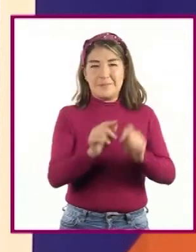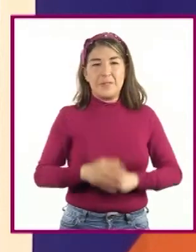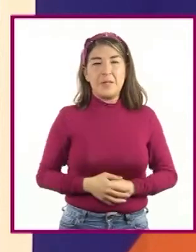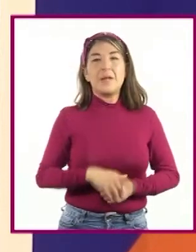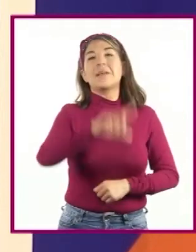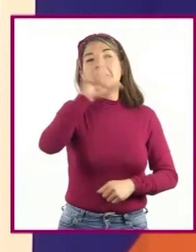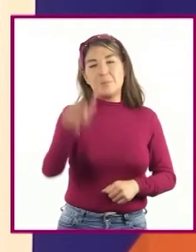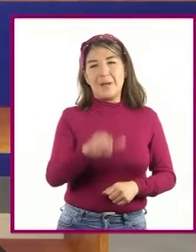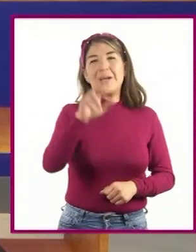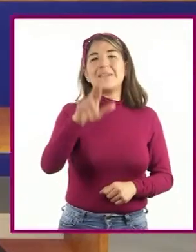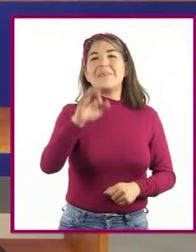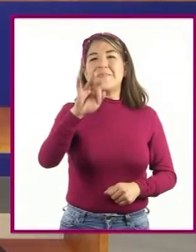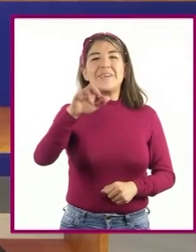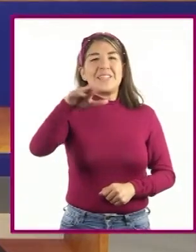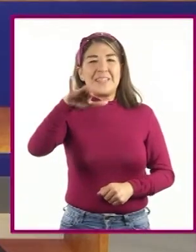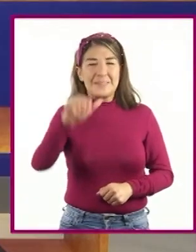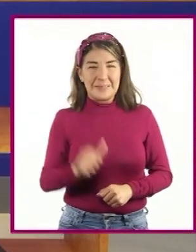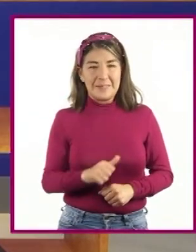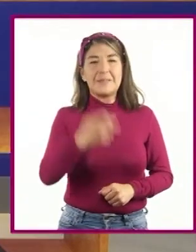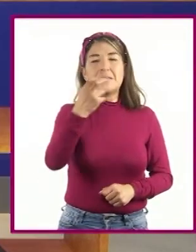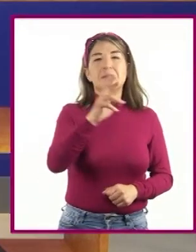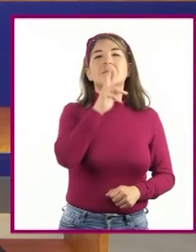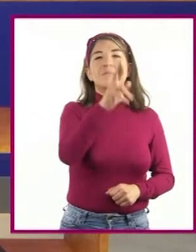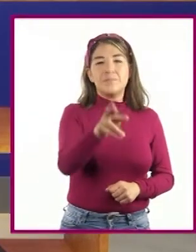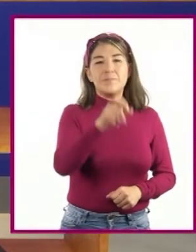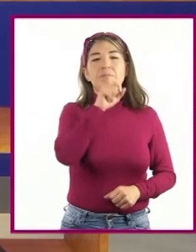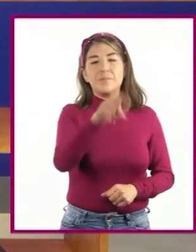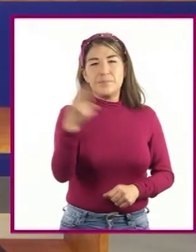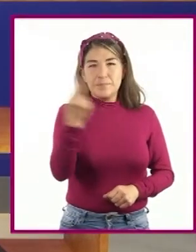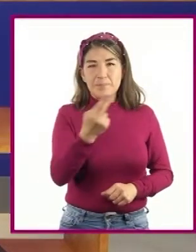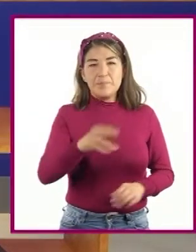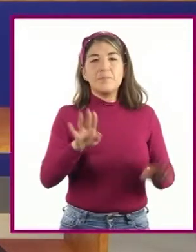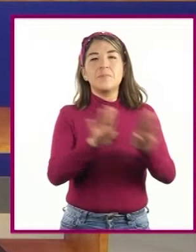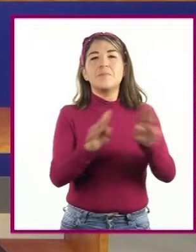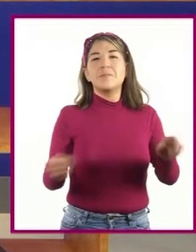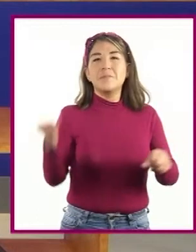correcto? Estás en lo correcto. No podemos omitir